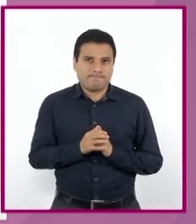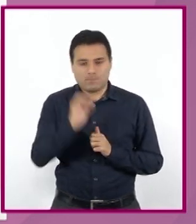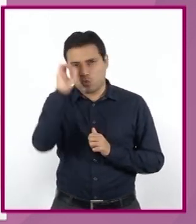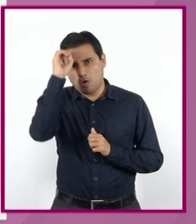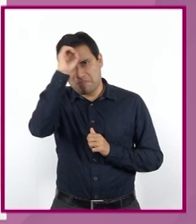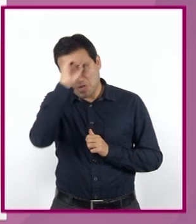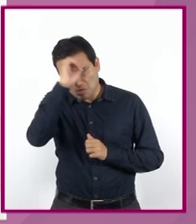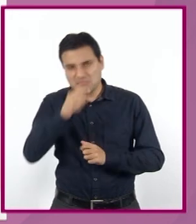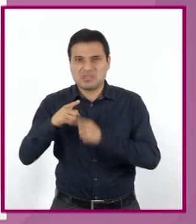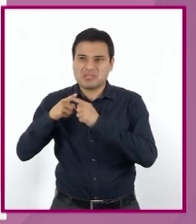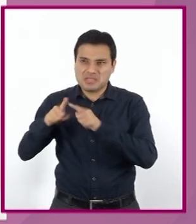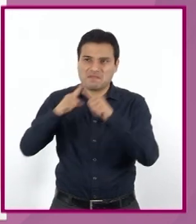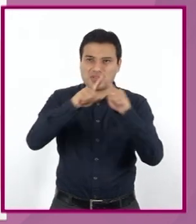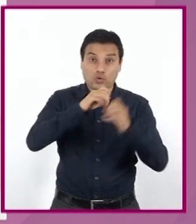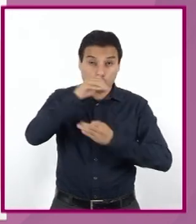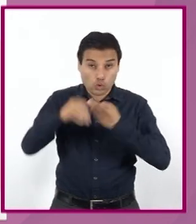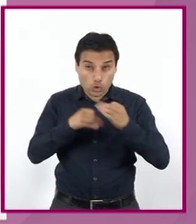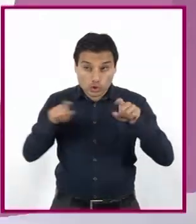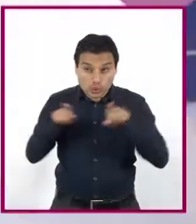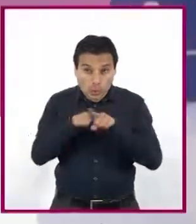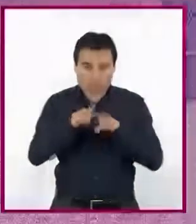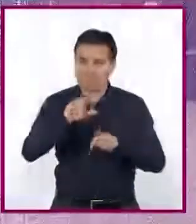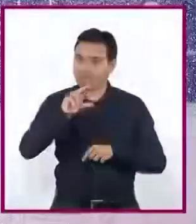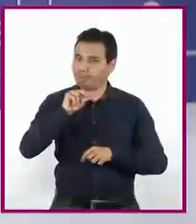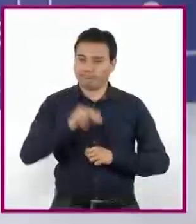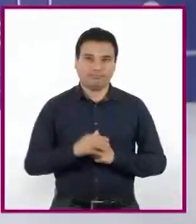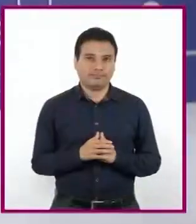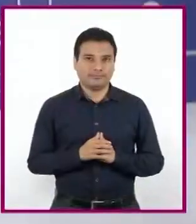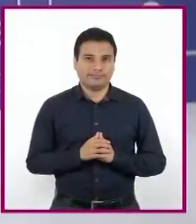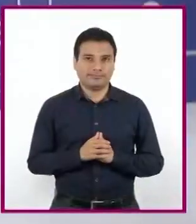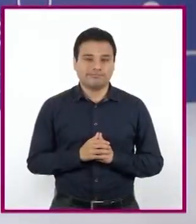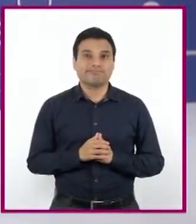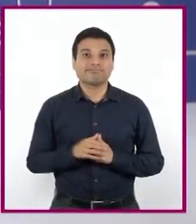afirmaciones sin coincidencia entre ellas. ¿Y